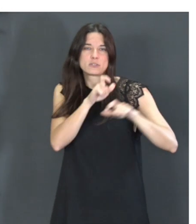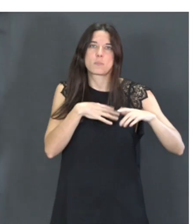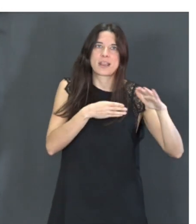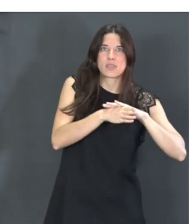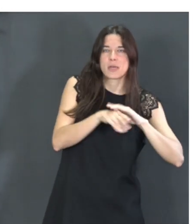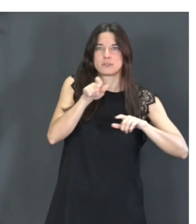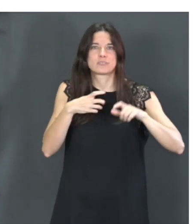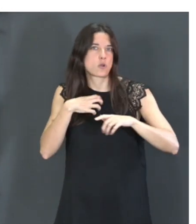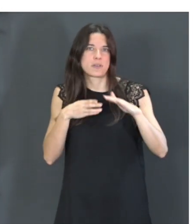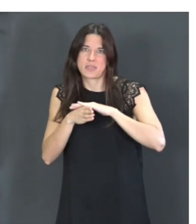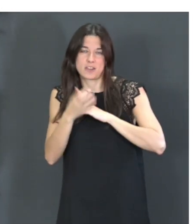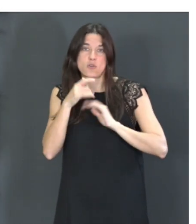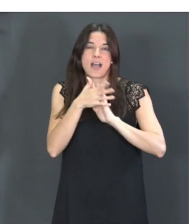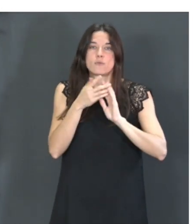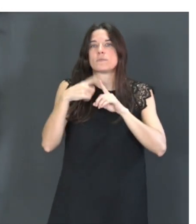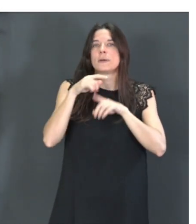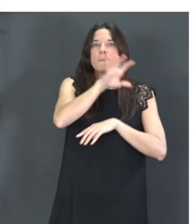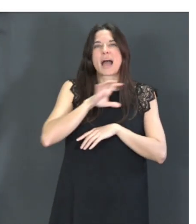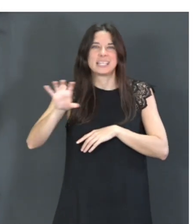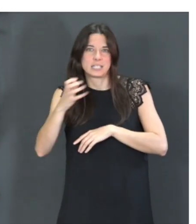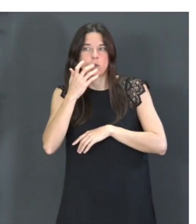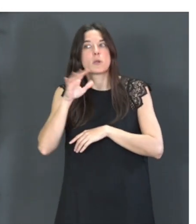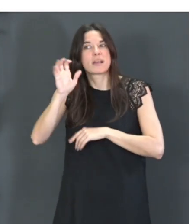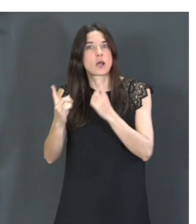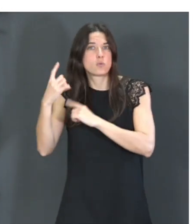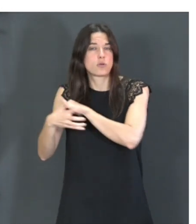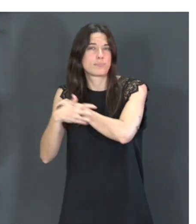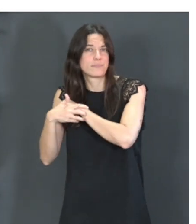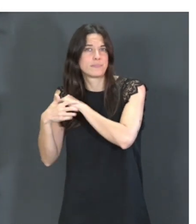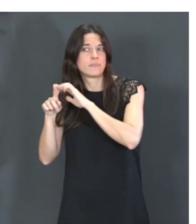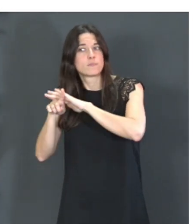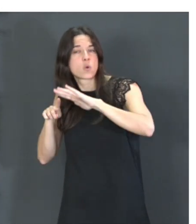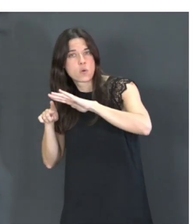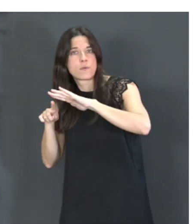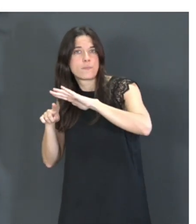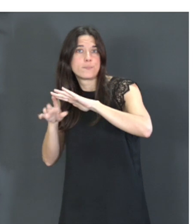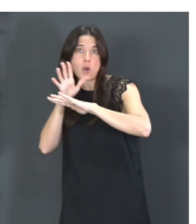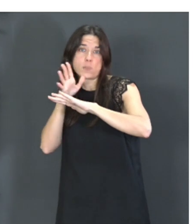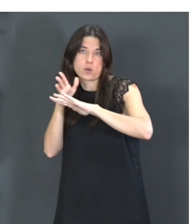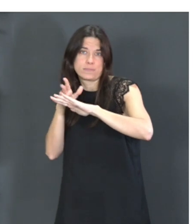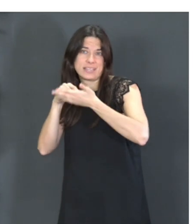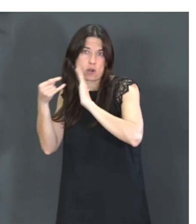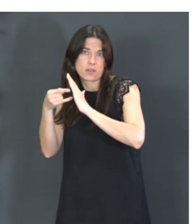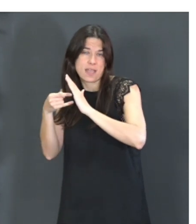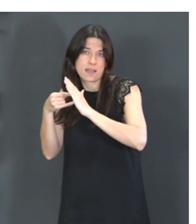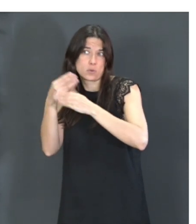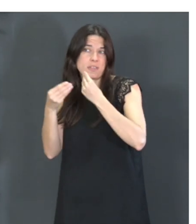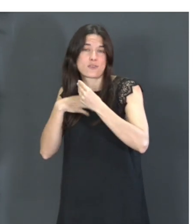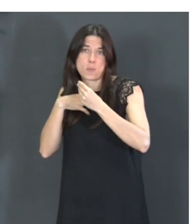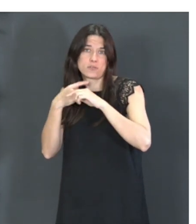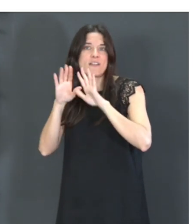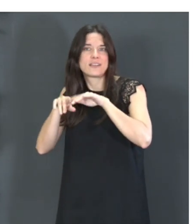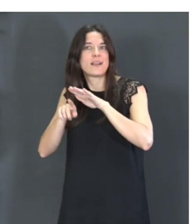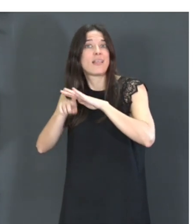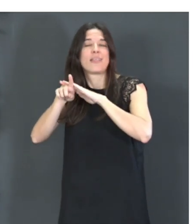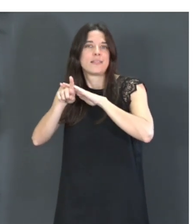hablando a nivel de países pobres que a lo mejor se van a quedar más atrás por el hecho de no utilizar este tipo de tecnología. Ahí vemos como